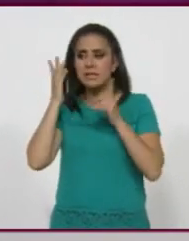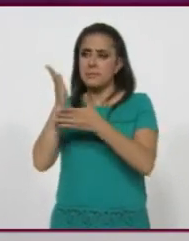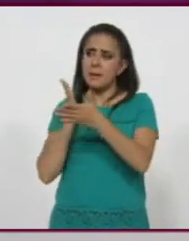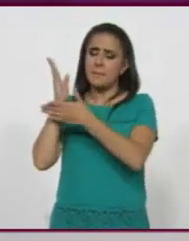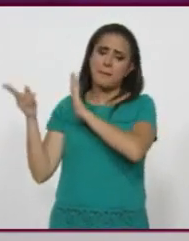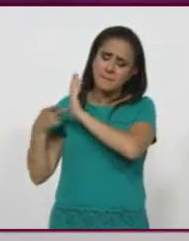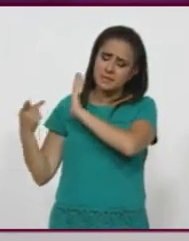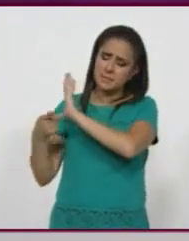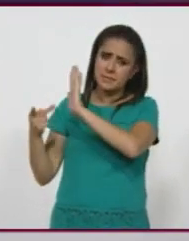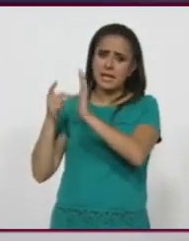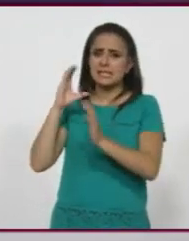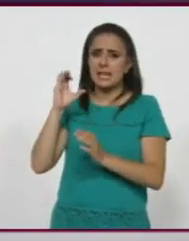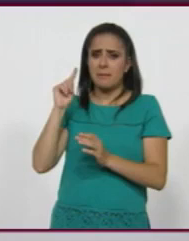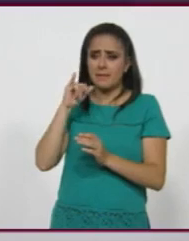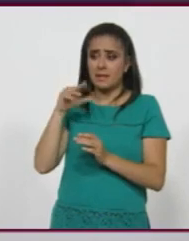Cervantino.